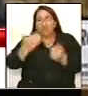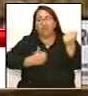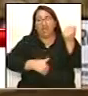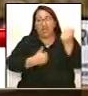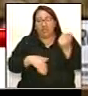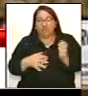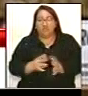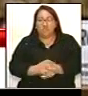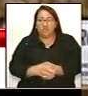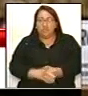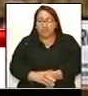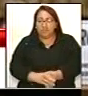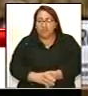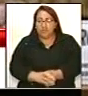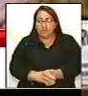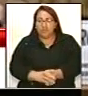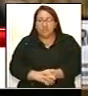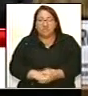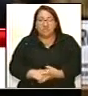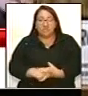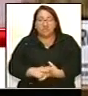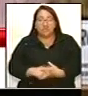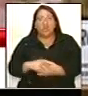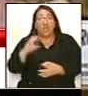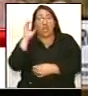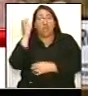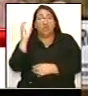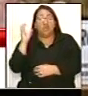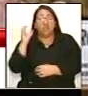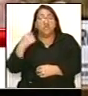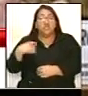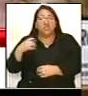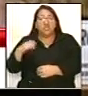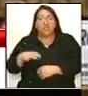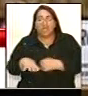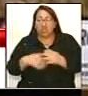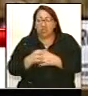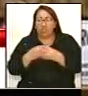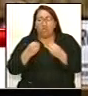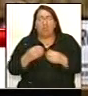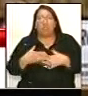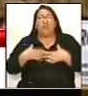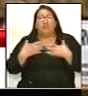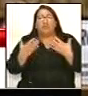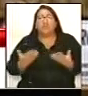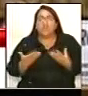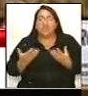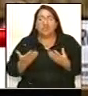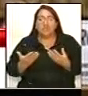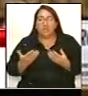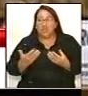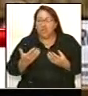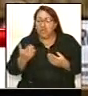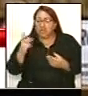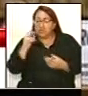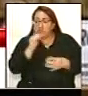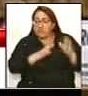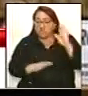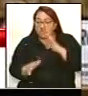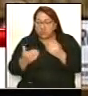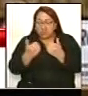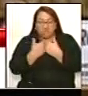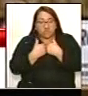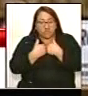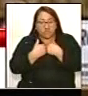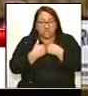mexicanos, y Colombia, Chile, etcétera. Entonces, ¿cómo es posible que no nos preocupemos, que no